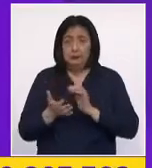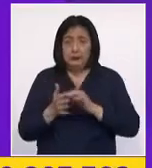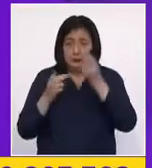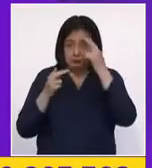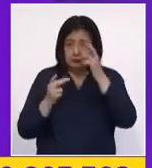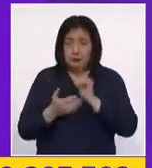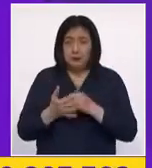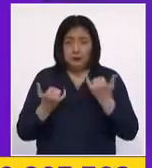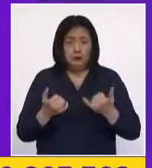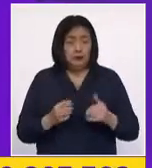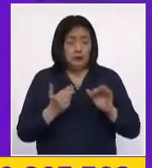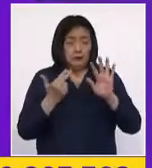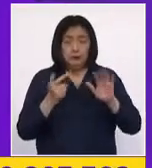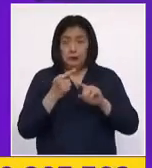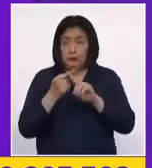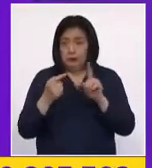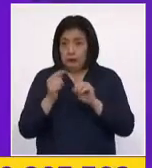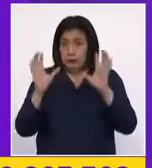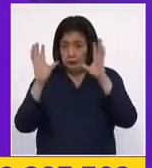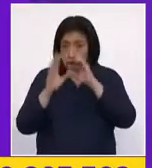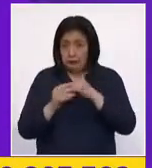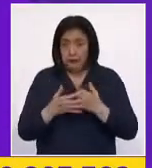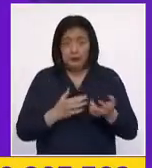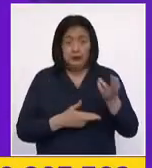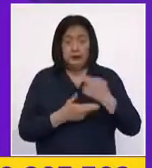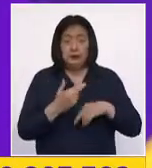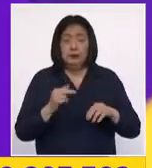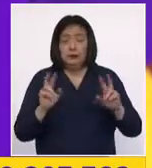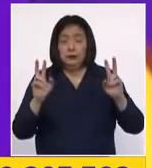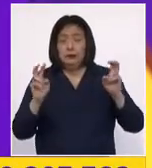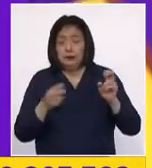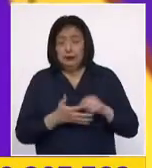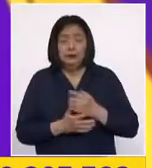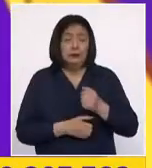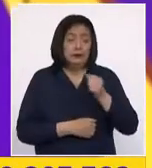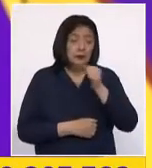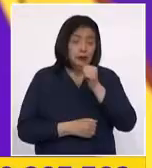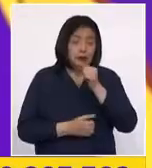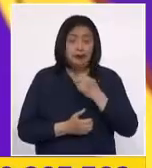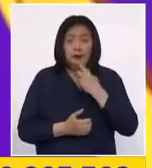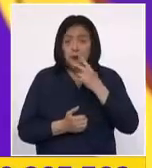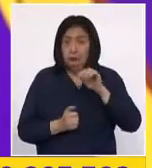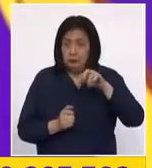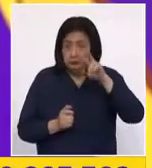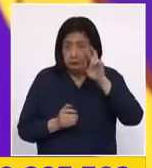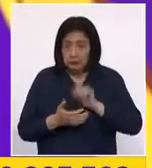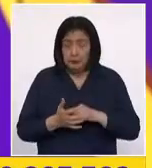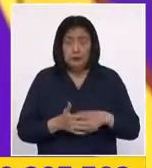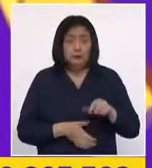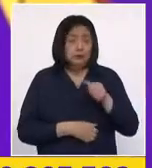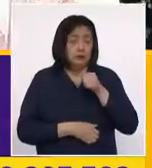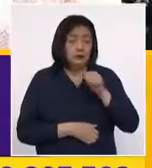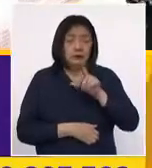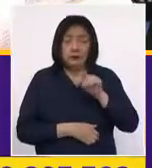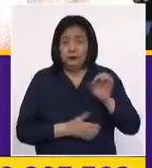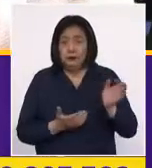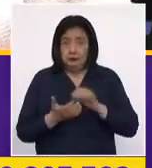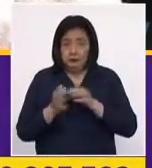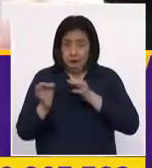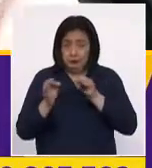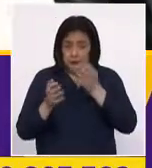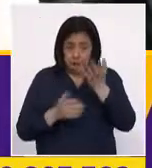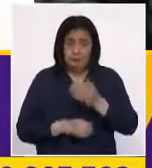Notas, porque hoy a las 8:30 de la noche vuelve La Voz Perú a las pantallas de Latina. Leslie Rosas nos tiene más detalles. Leslie,